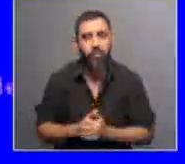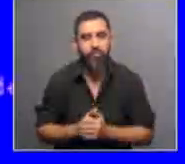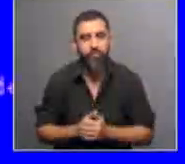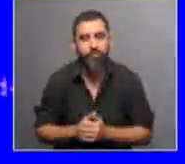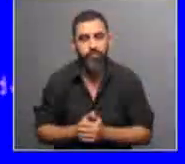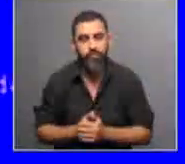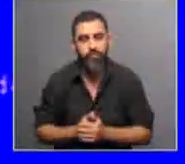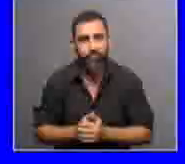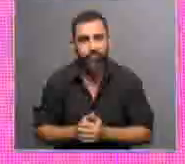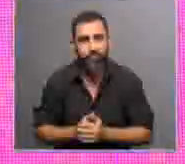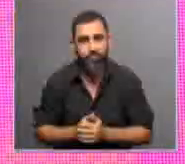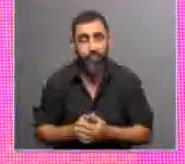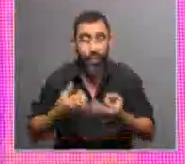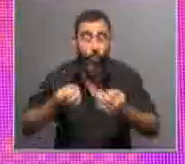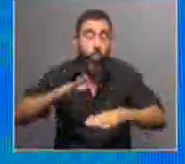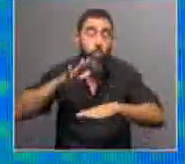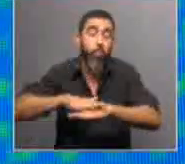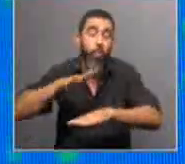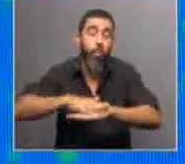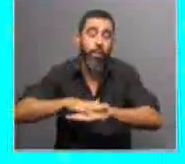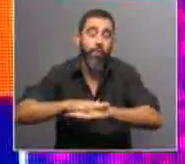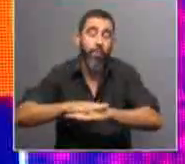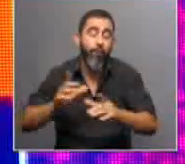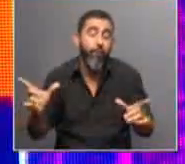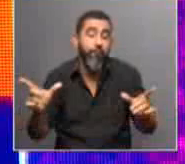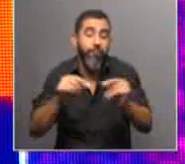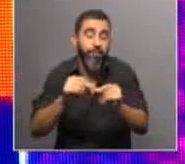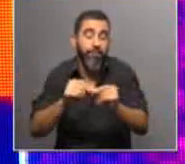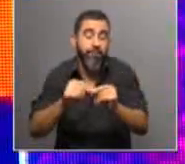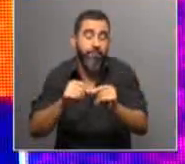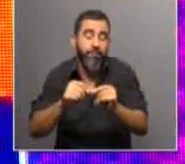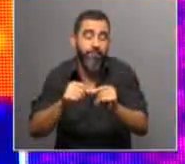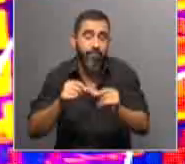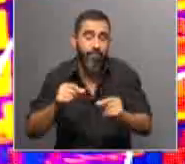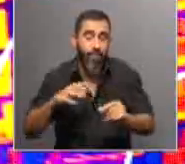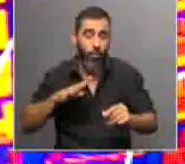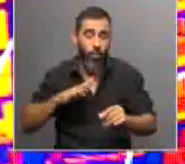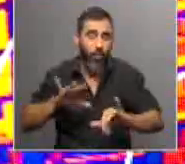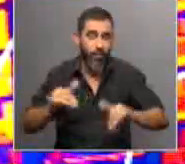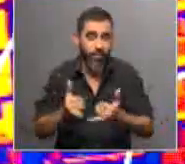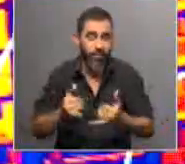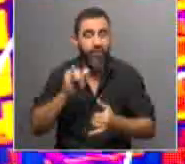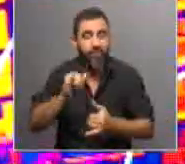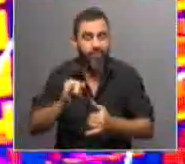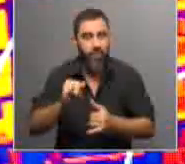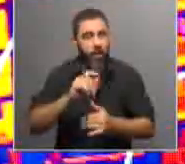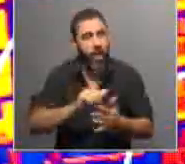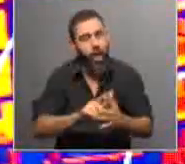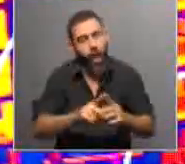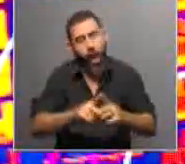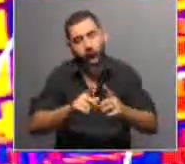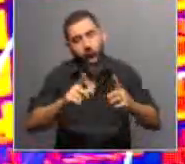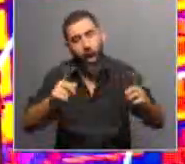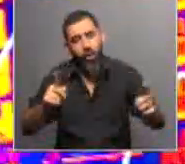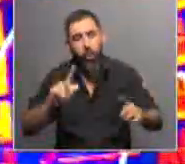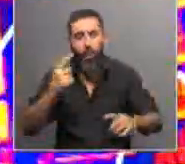Y bueno, llegó el momento, digamos, de concluir una etapa. Bueno, sí, una carrera muy larga, pero